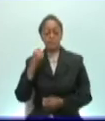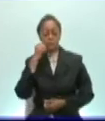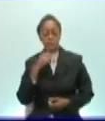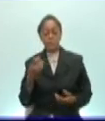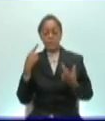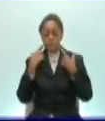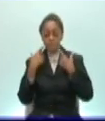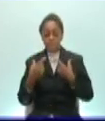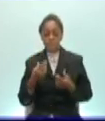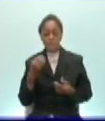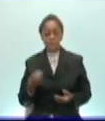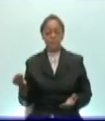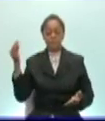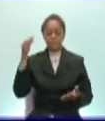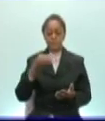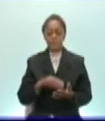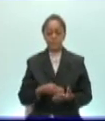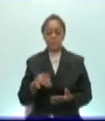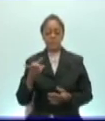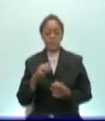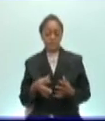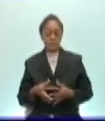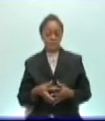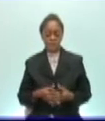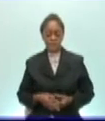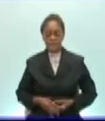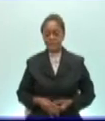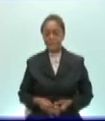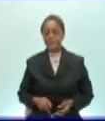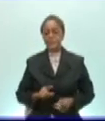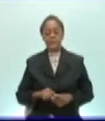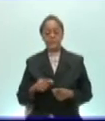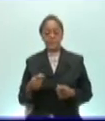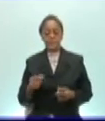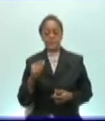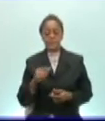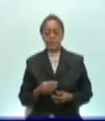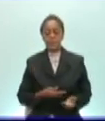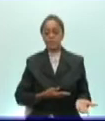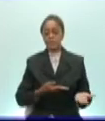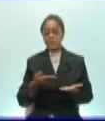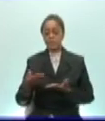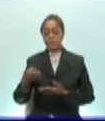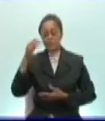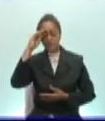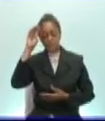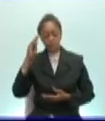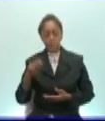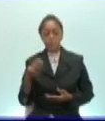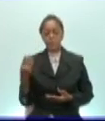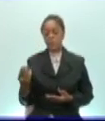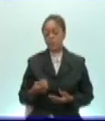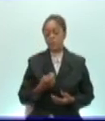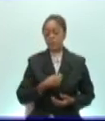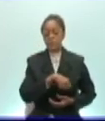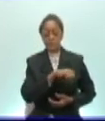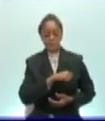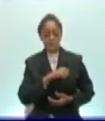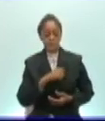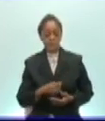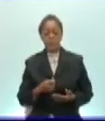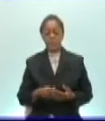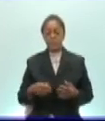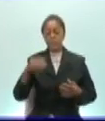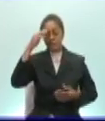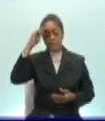diera la posibilidad de la intervención norteamericana. Por lo tanto, debían haber invitado a Cuba porque la guerra es entre España y Cuba. Según